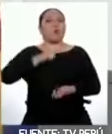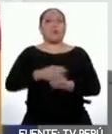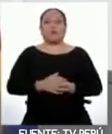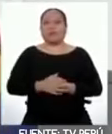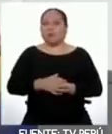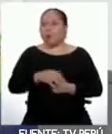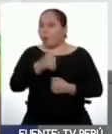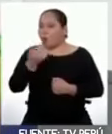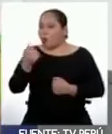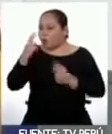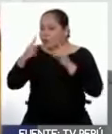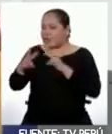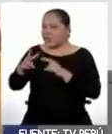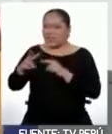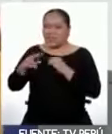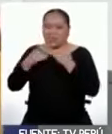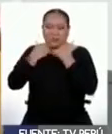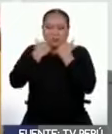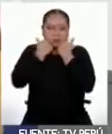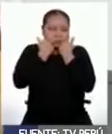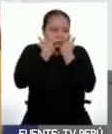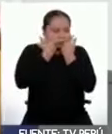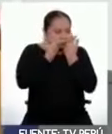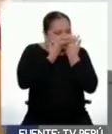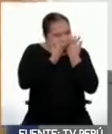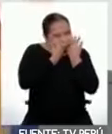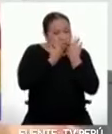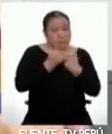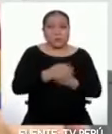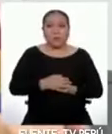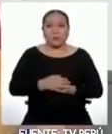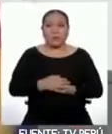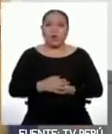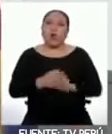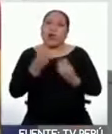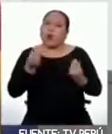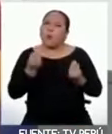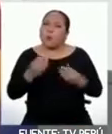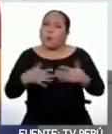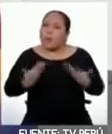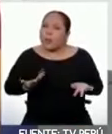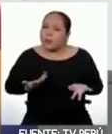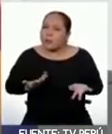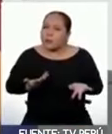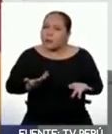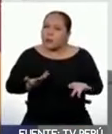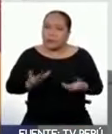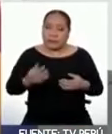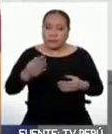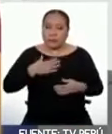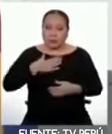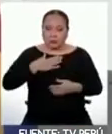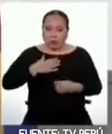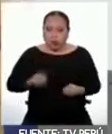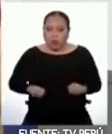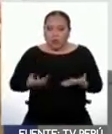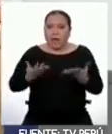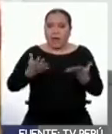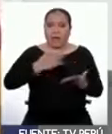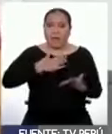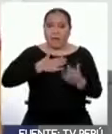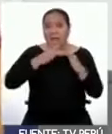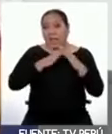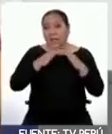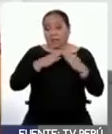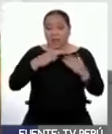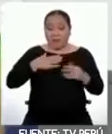¿Cuáles otros, más bien, nos avergüenzan? ¿Cómo podemos aportar desde nuestros hogares, desde nuestros